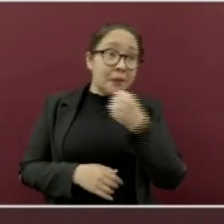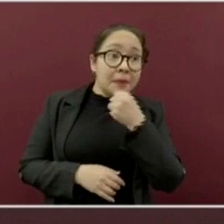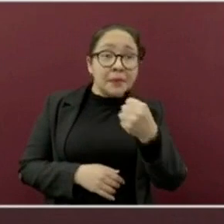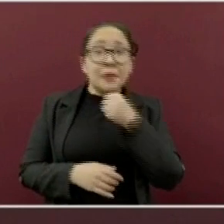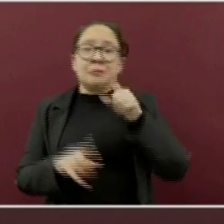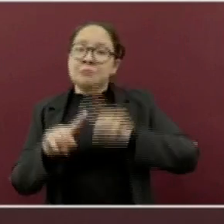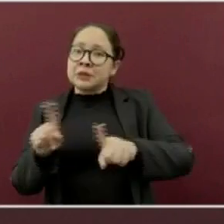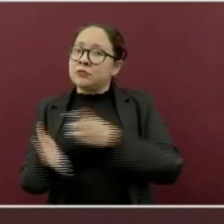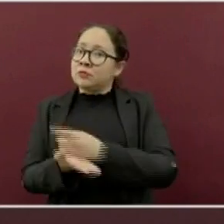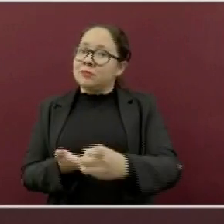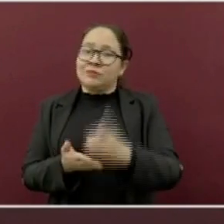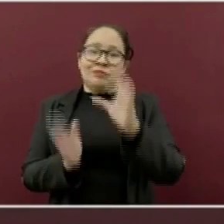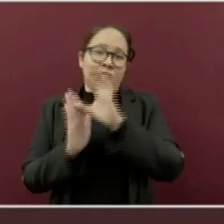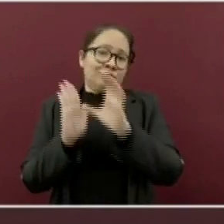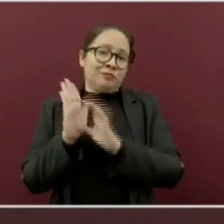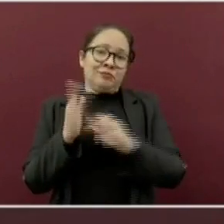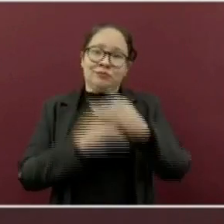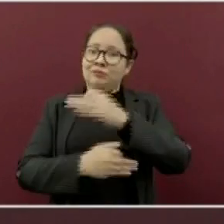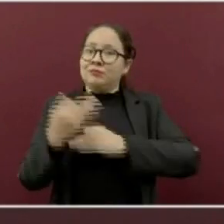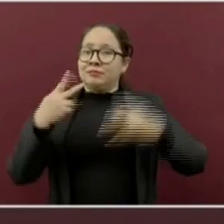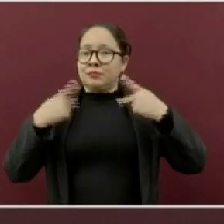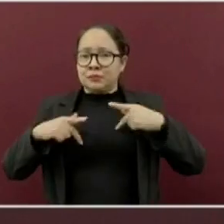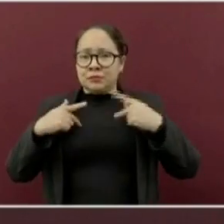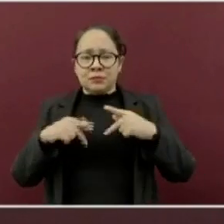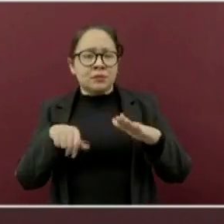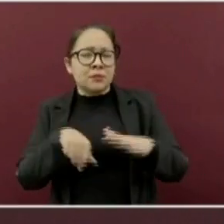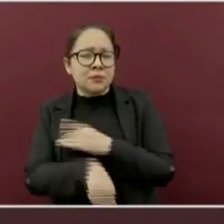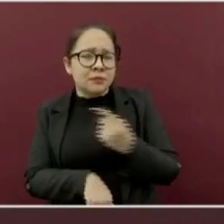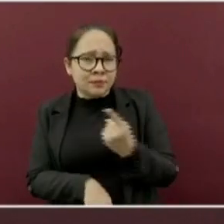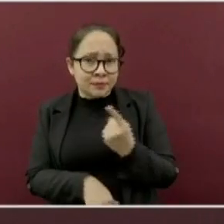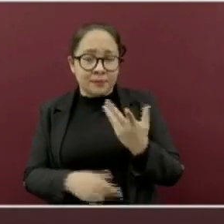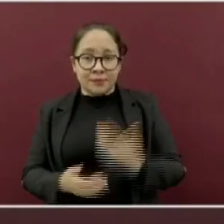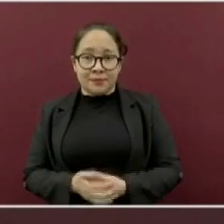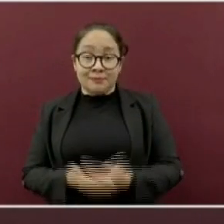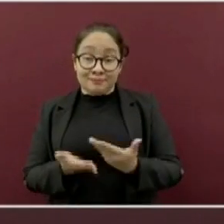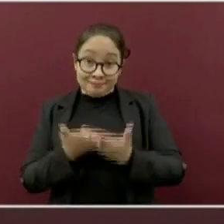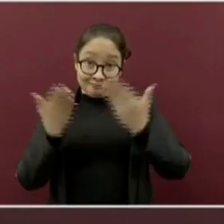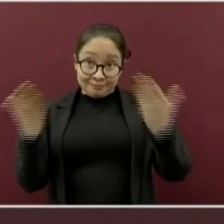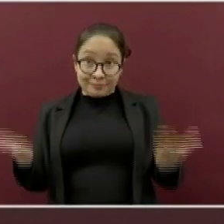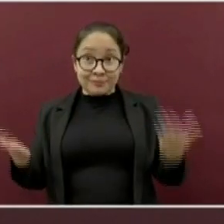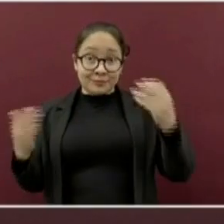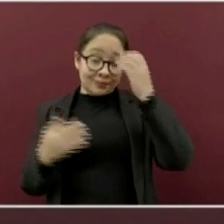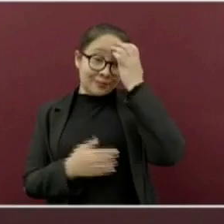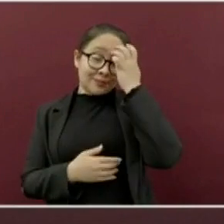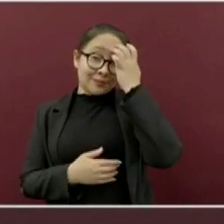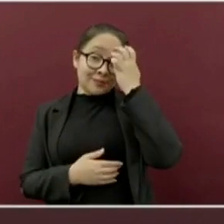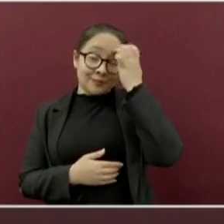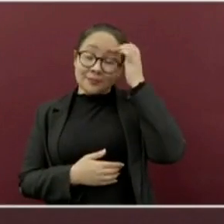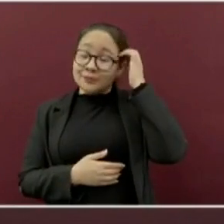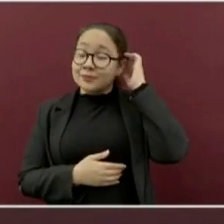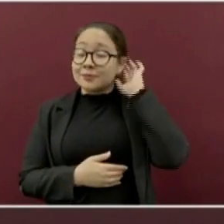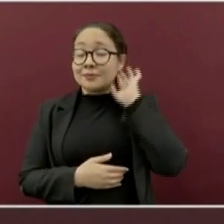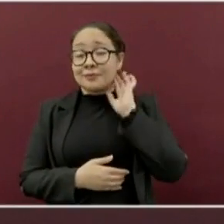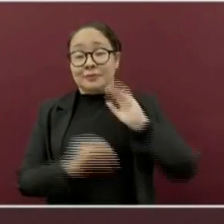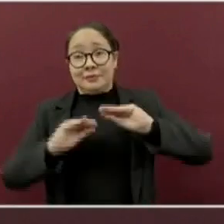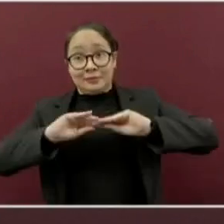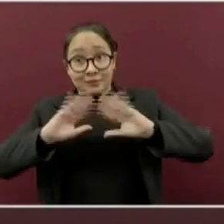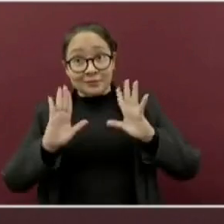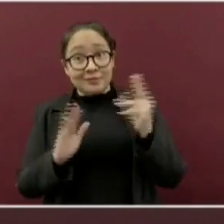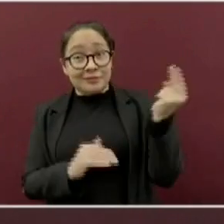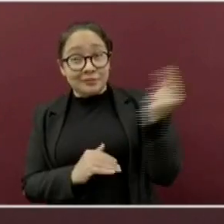constitucional para todo ciudadano. Y lo digo así porque en la actualidad debemos y tenemos